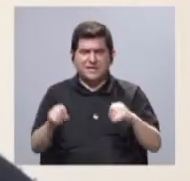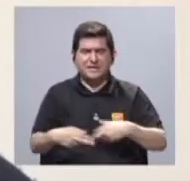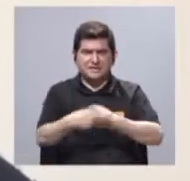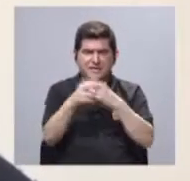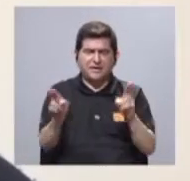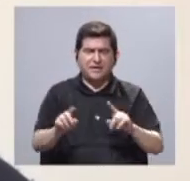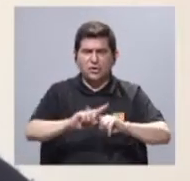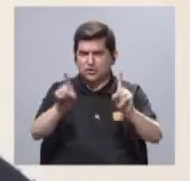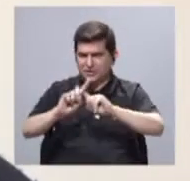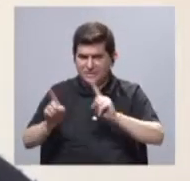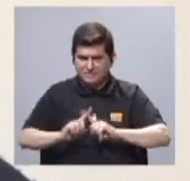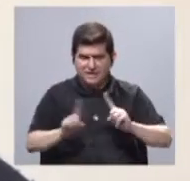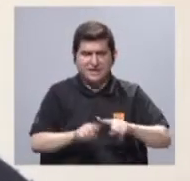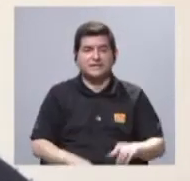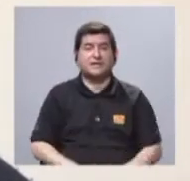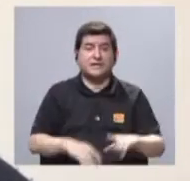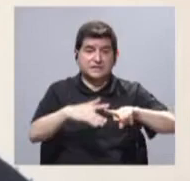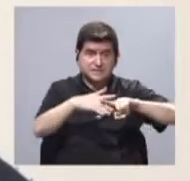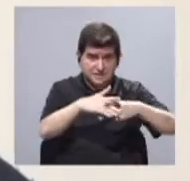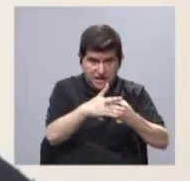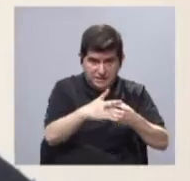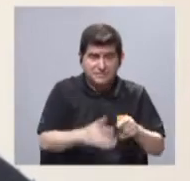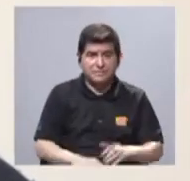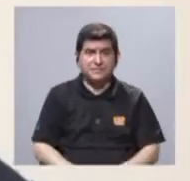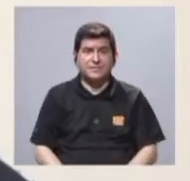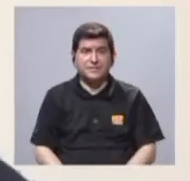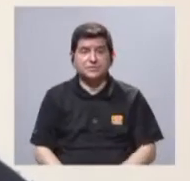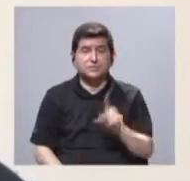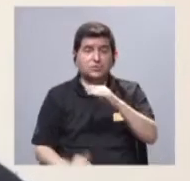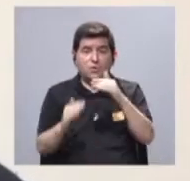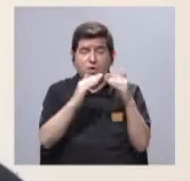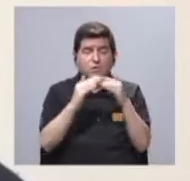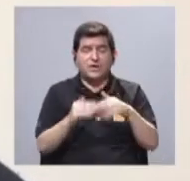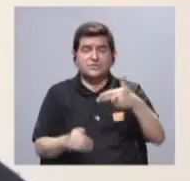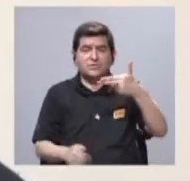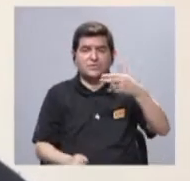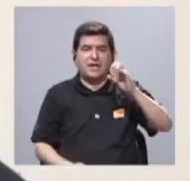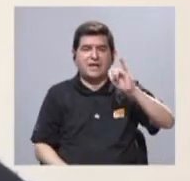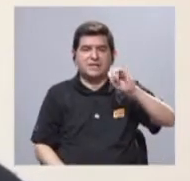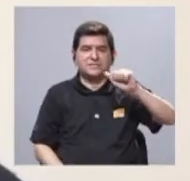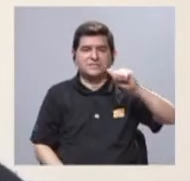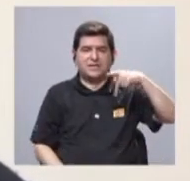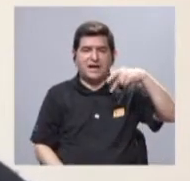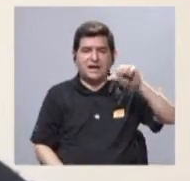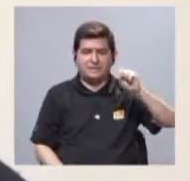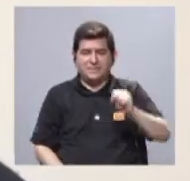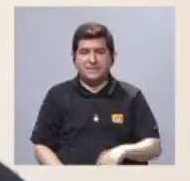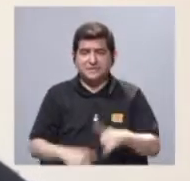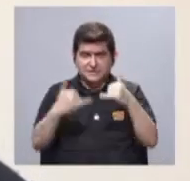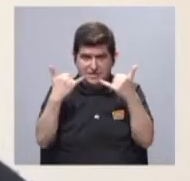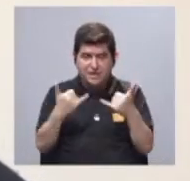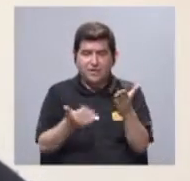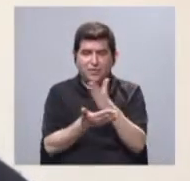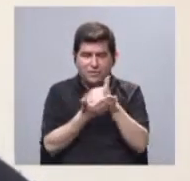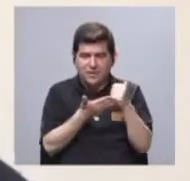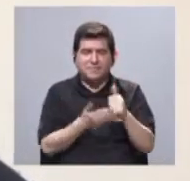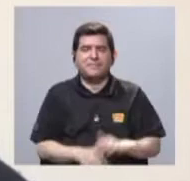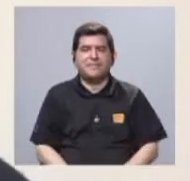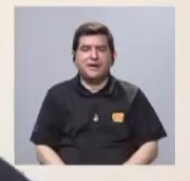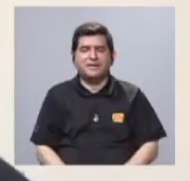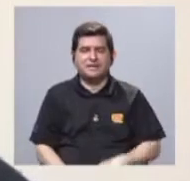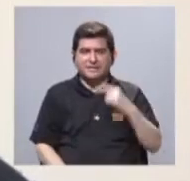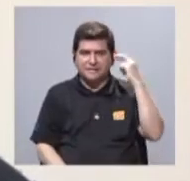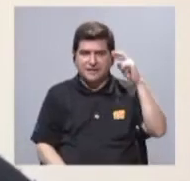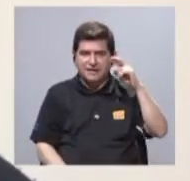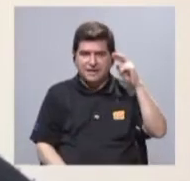varios. Empezaron en Comitán, una ciudad de Chiapas, actualmente es un estado de la República